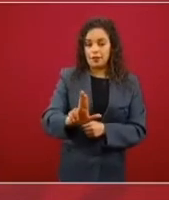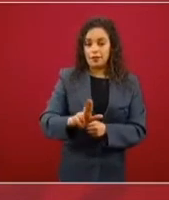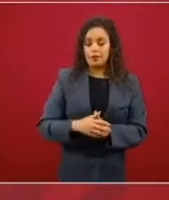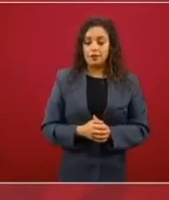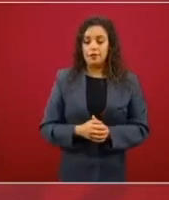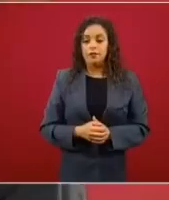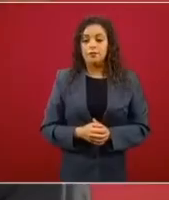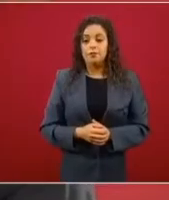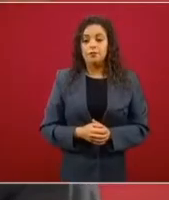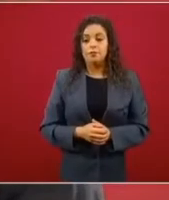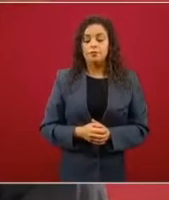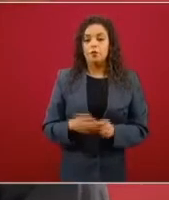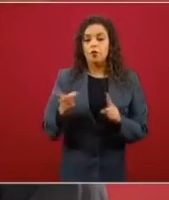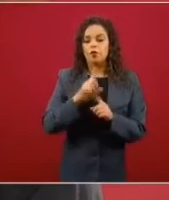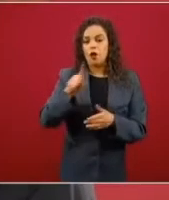en Cancún,